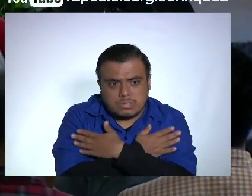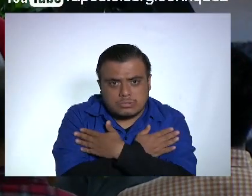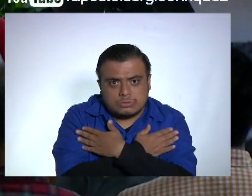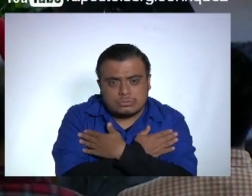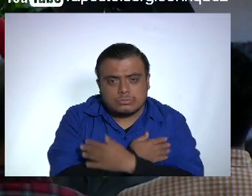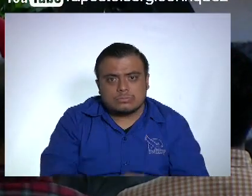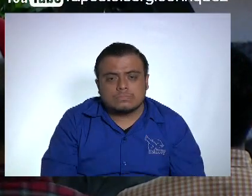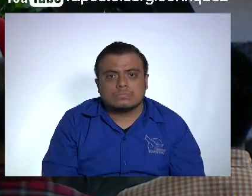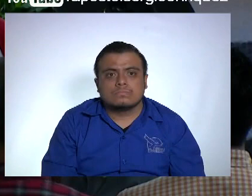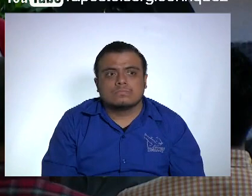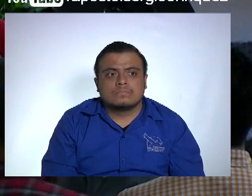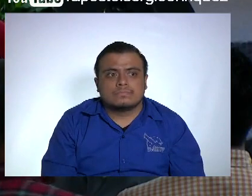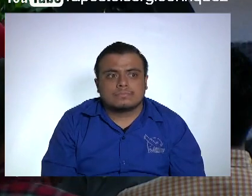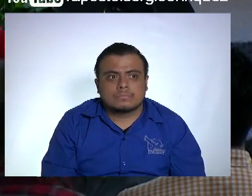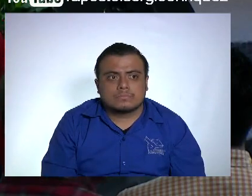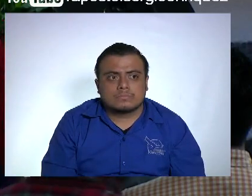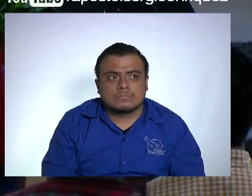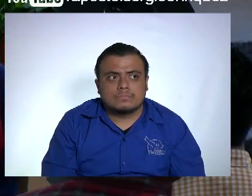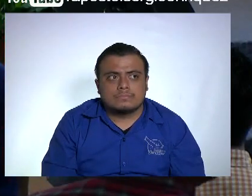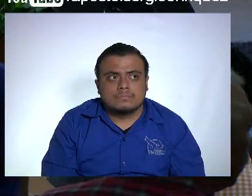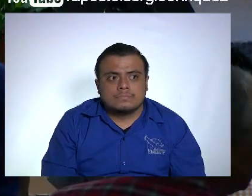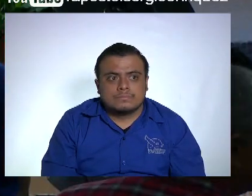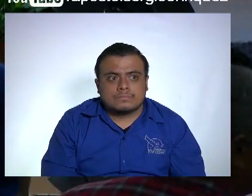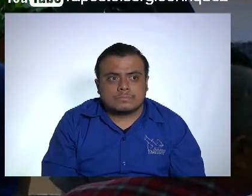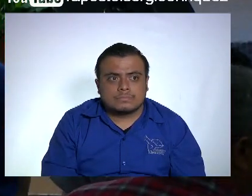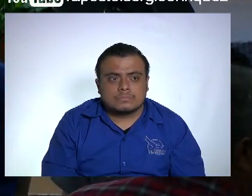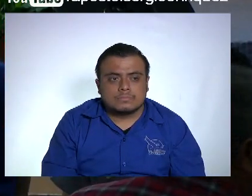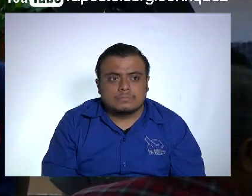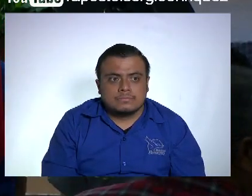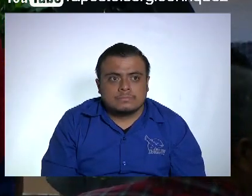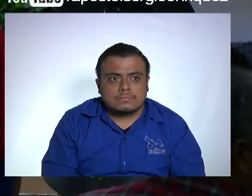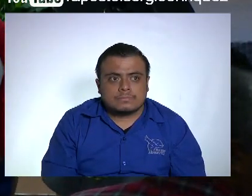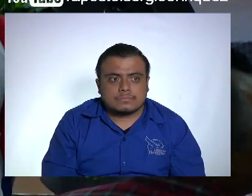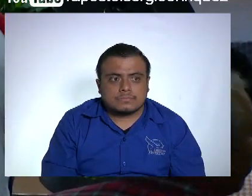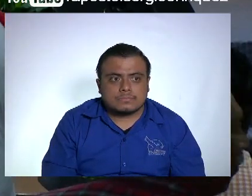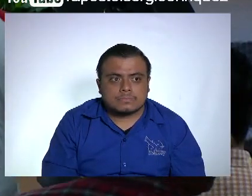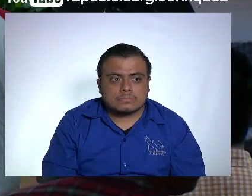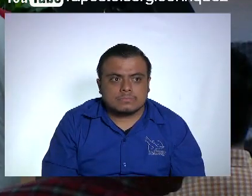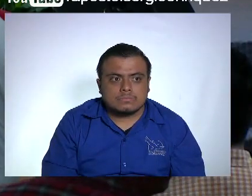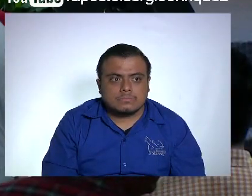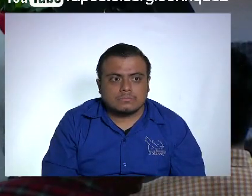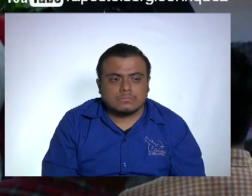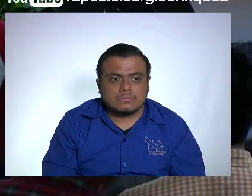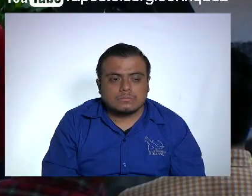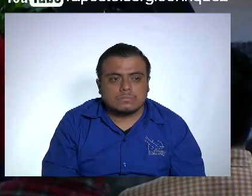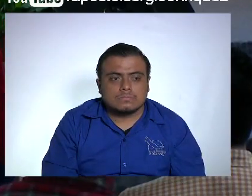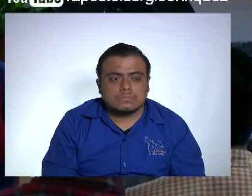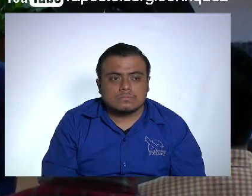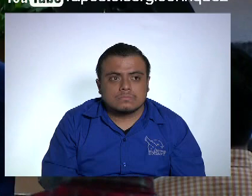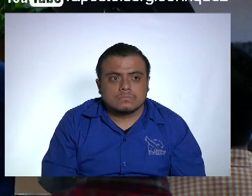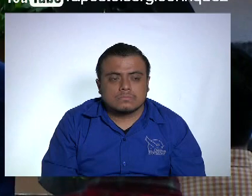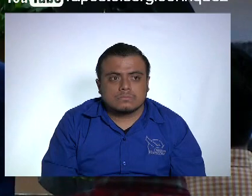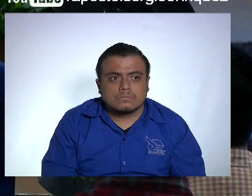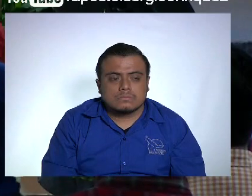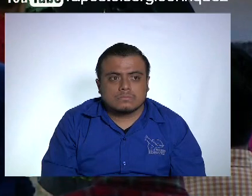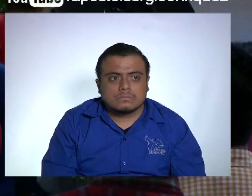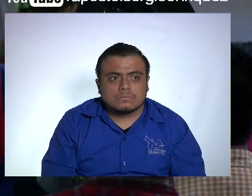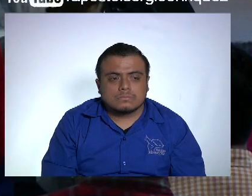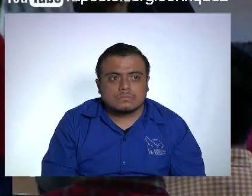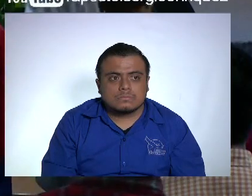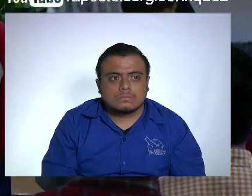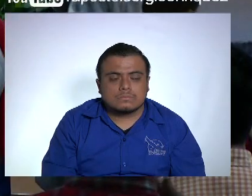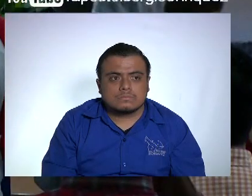cumpleaños, que se acerquen por este lado para que oremos por ellos. Mientras eso sucede, vamos a orar y a pedir, hermanos.